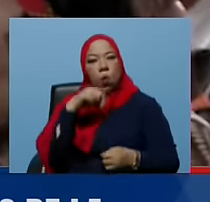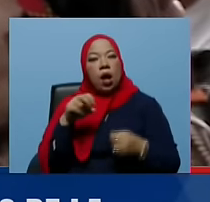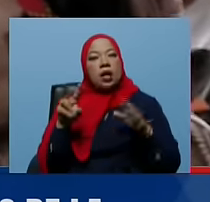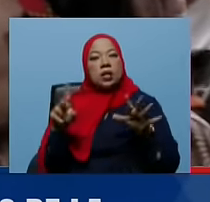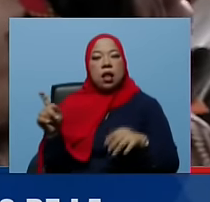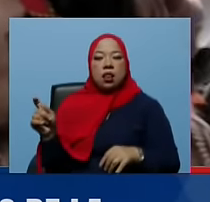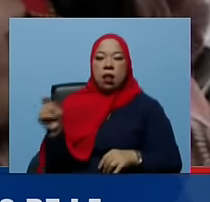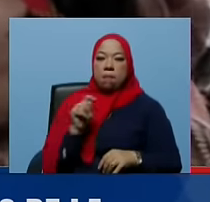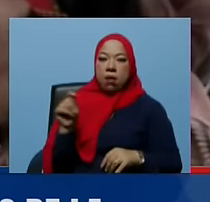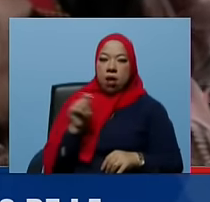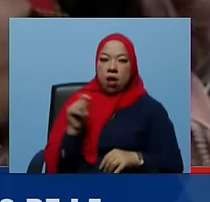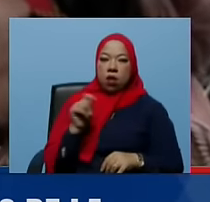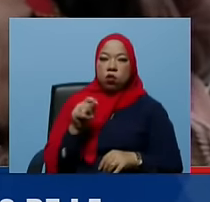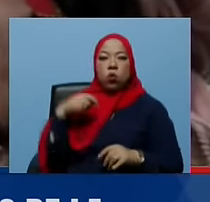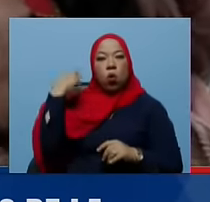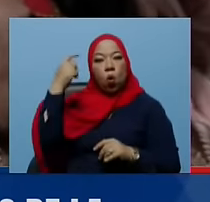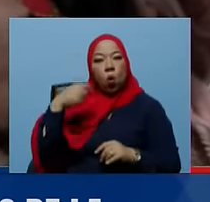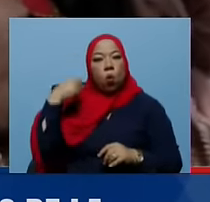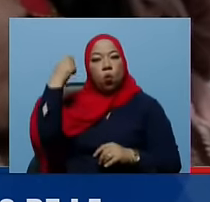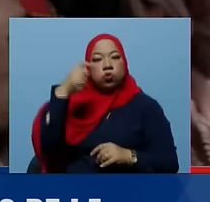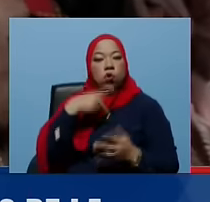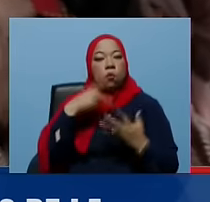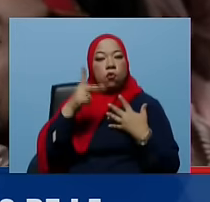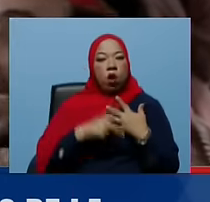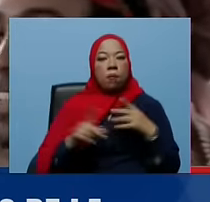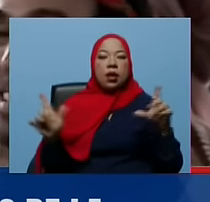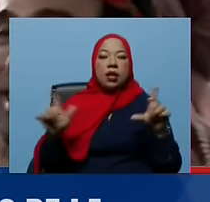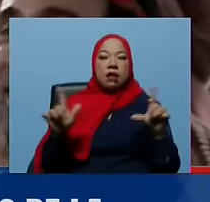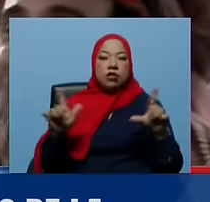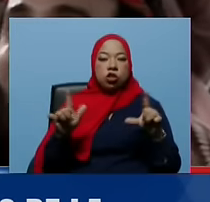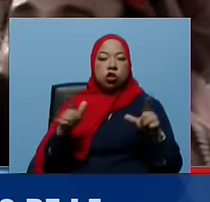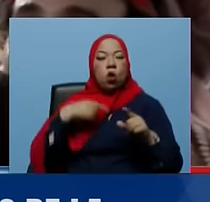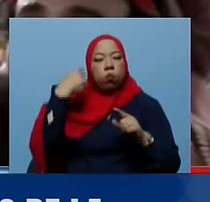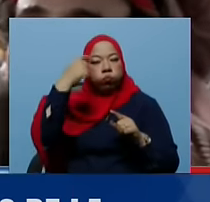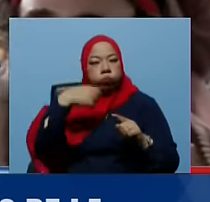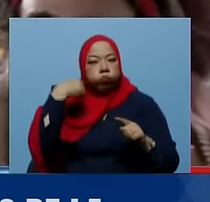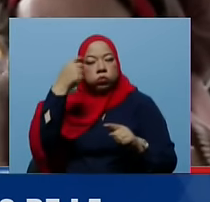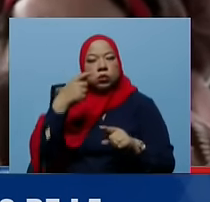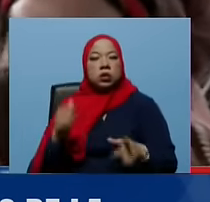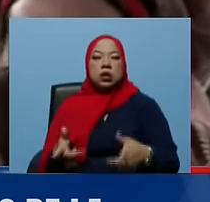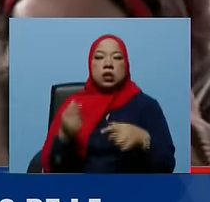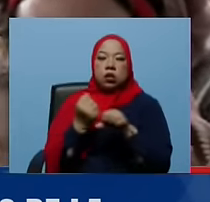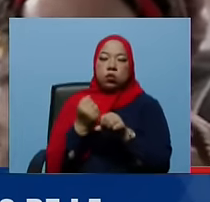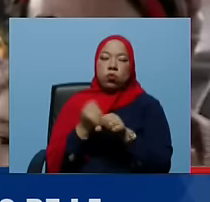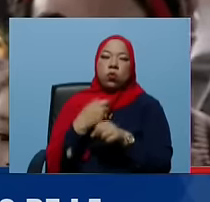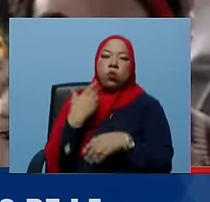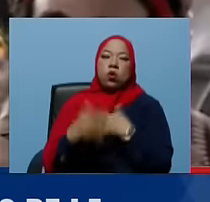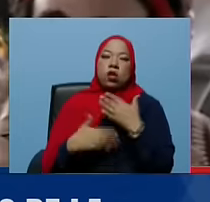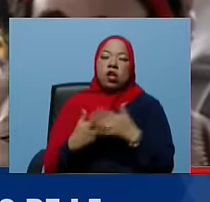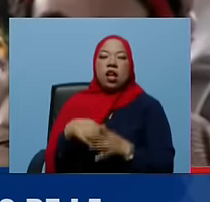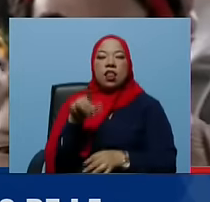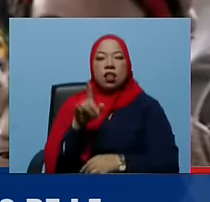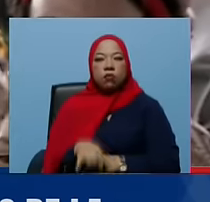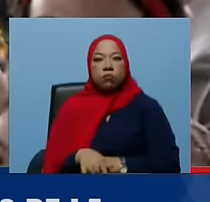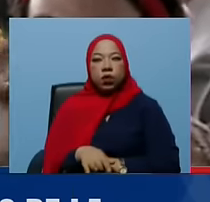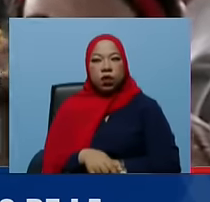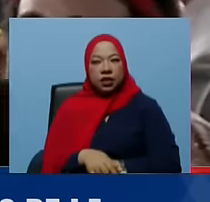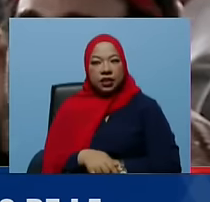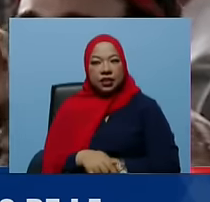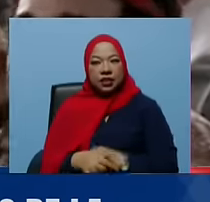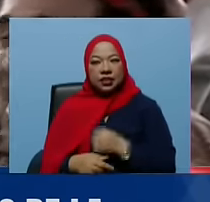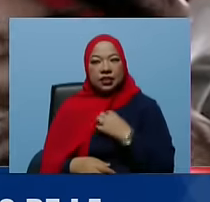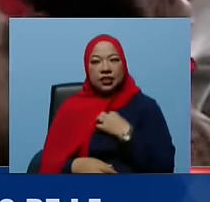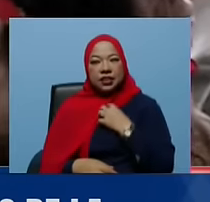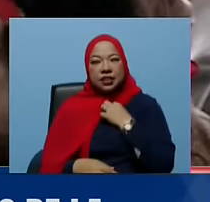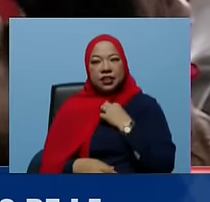7 meses en la grabación de los programas de televisión, que nos ha permitido registrar también todo